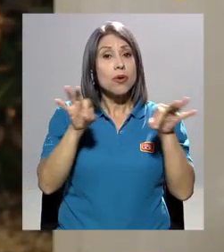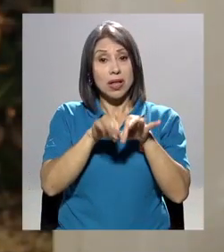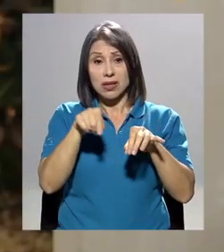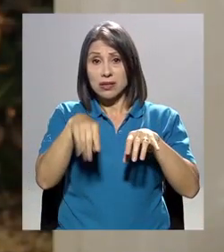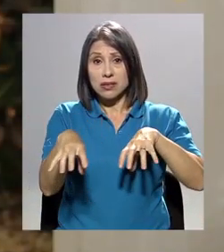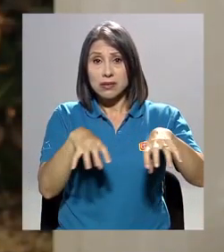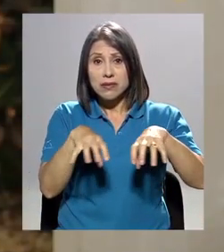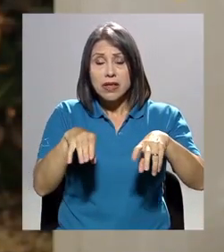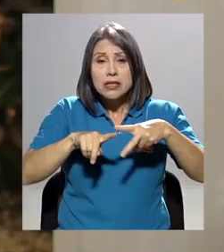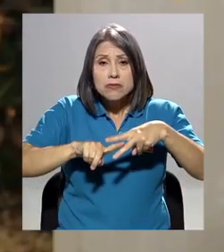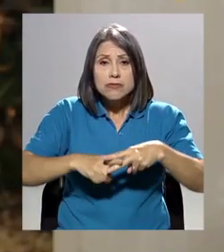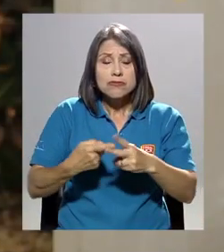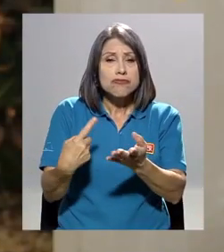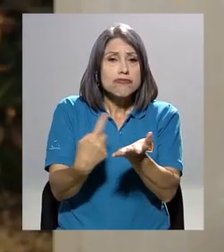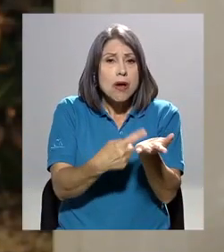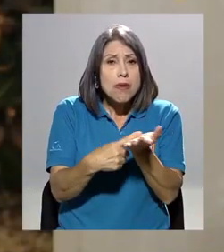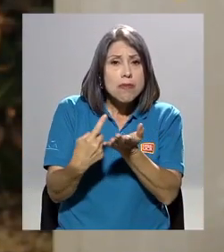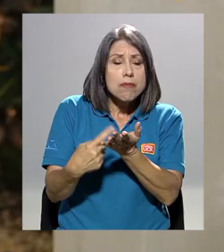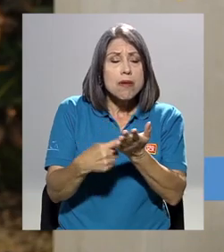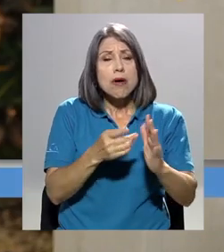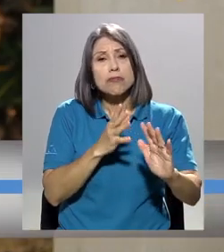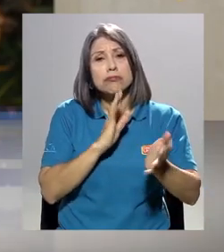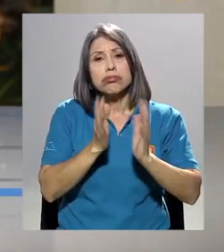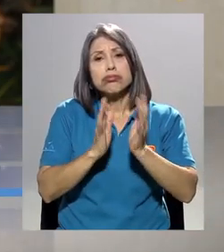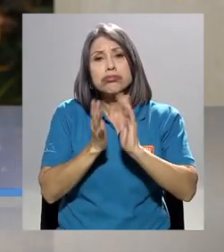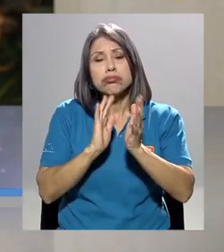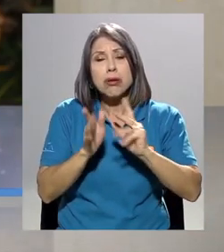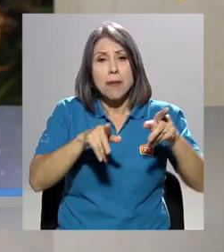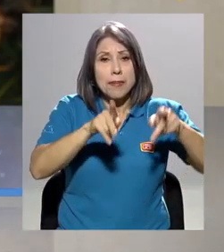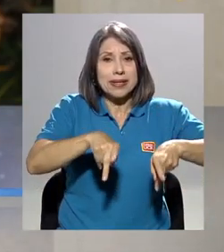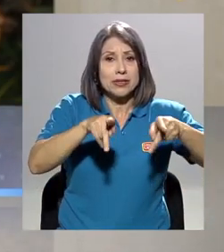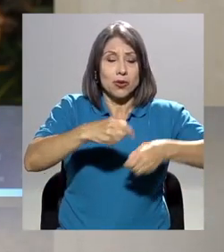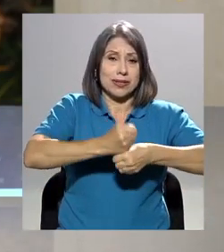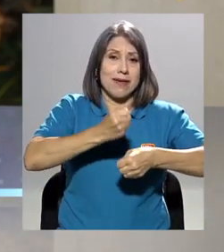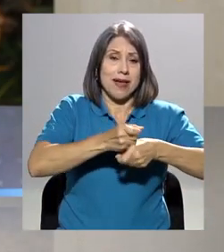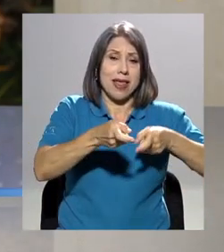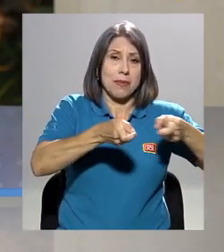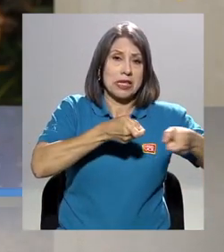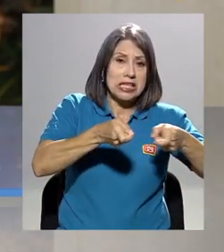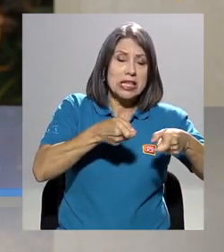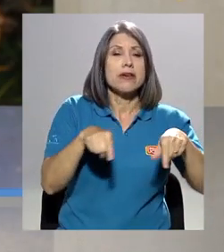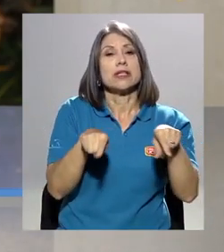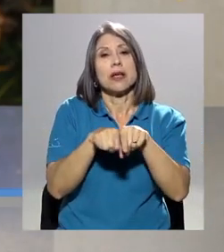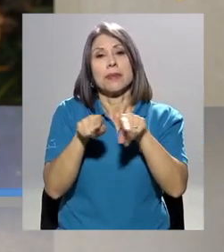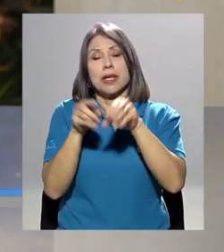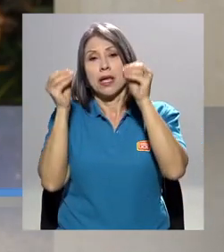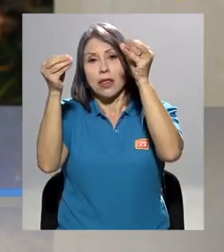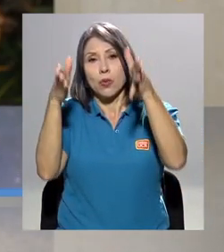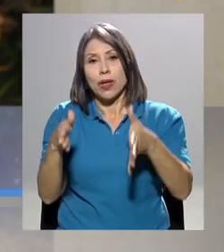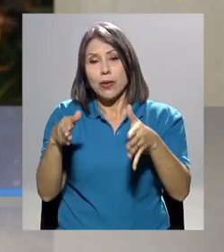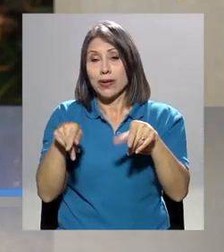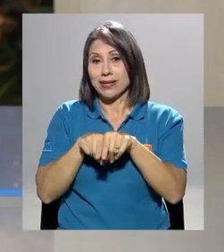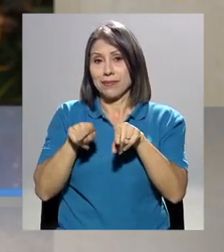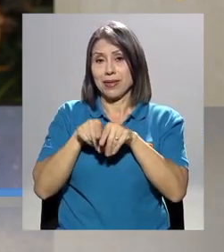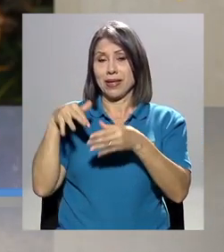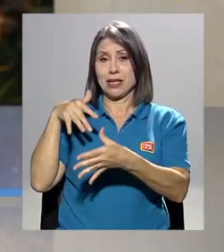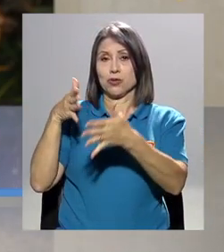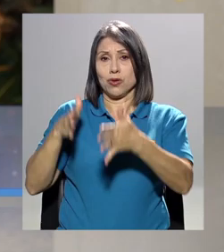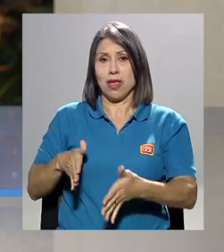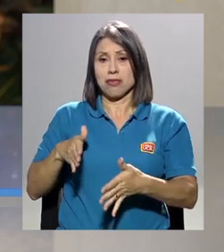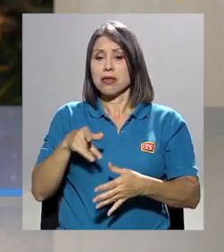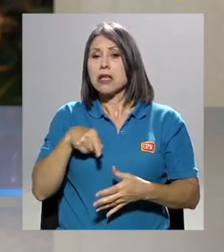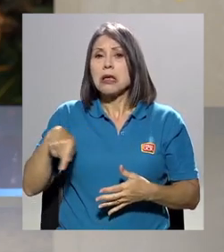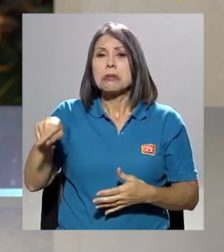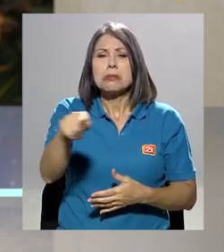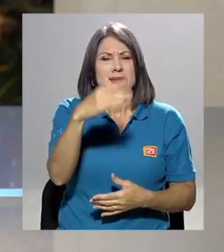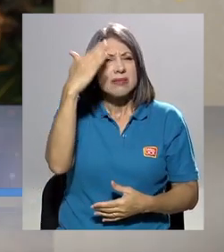abran discusión entre las personas, tanto administrativas como educadores y estudiantes, para conocer